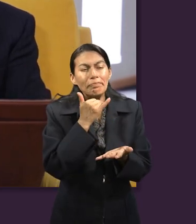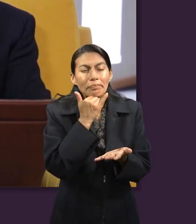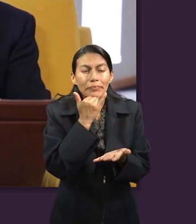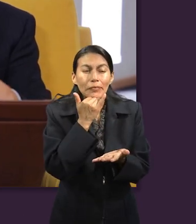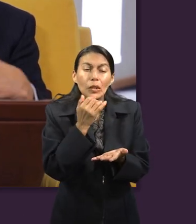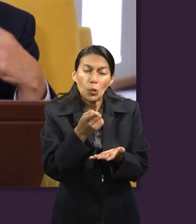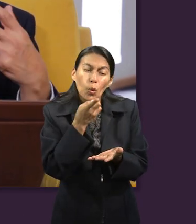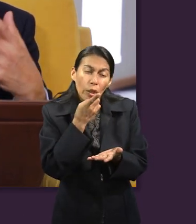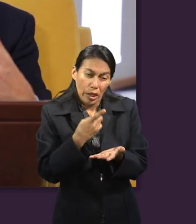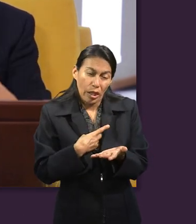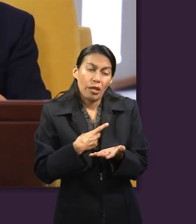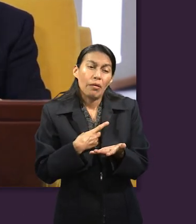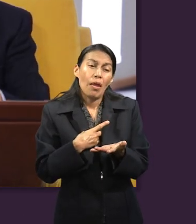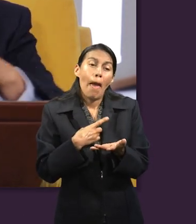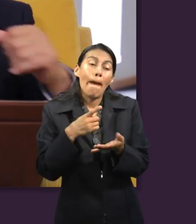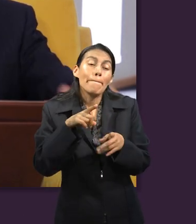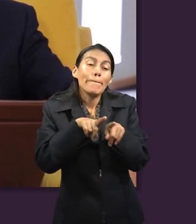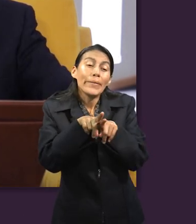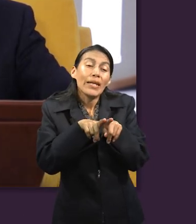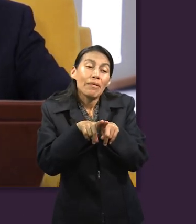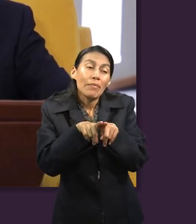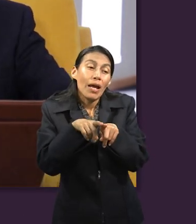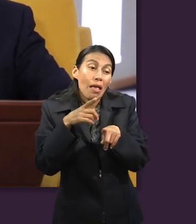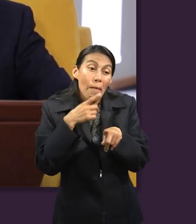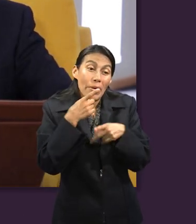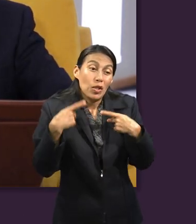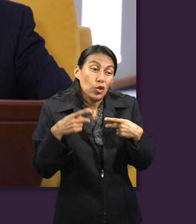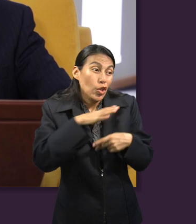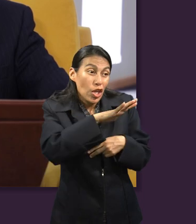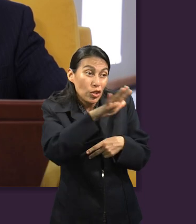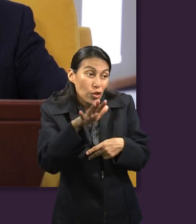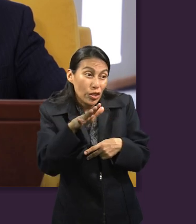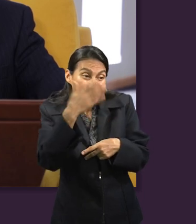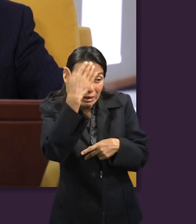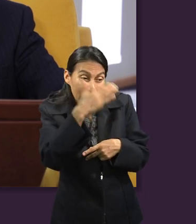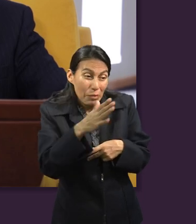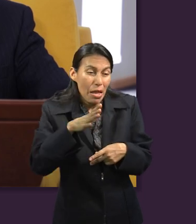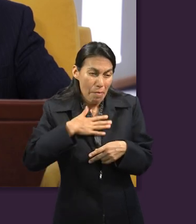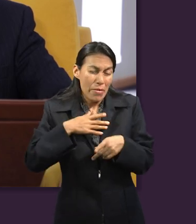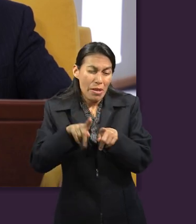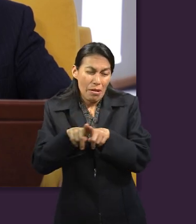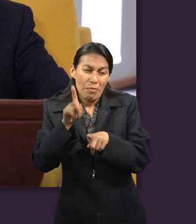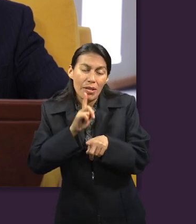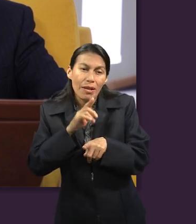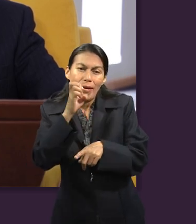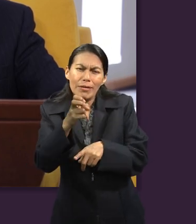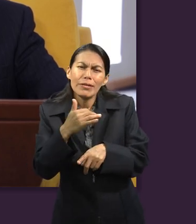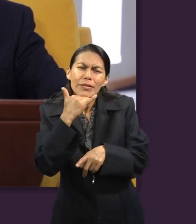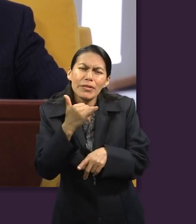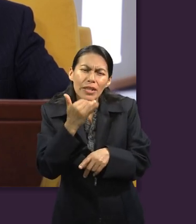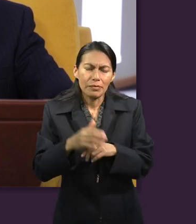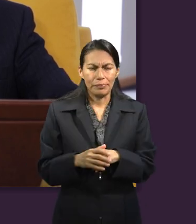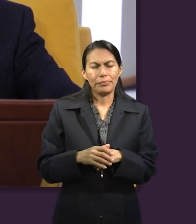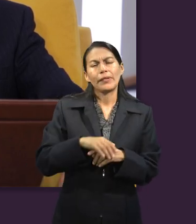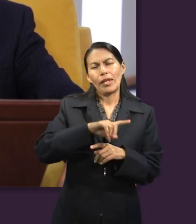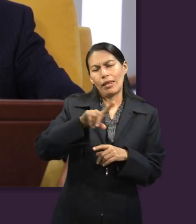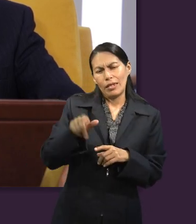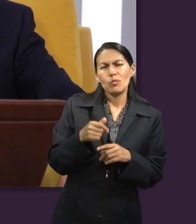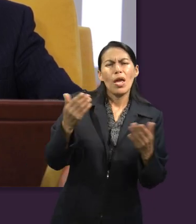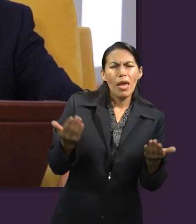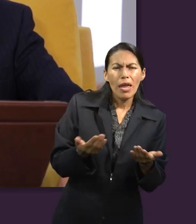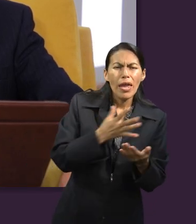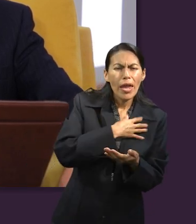después sigue realizando muchas cosas trascendente de su fe viene cuando dios le dice sabes ahora tienes que sacrificar a tu hijo